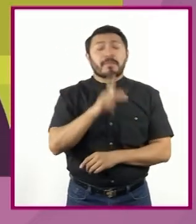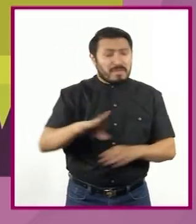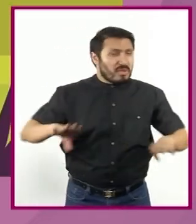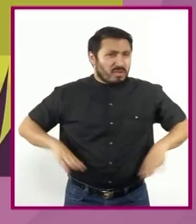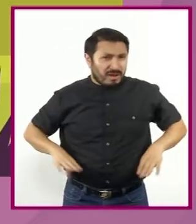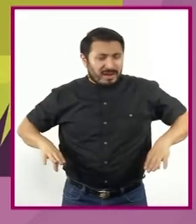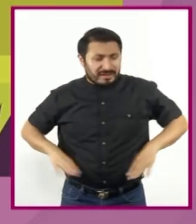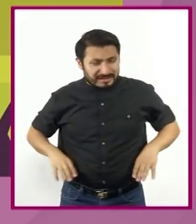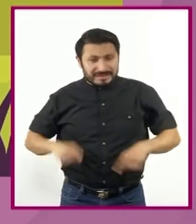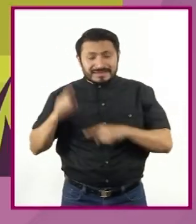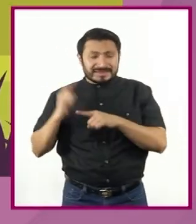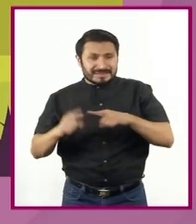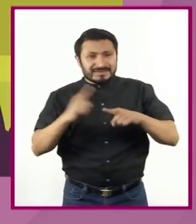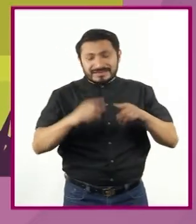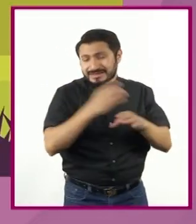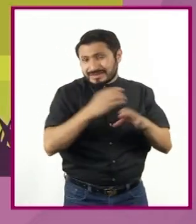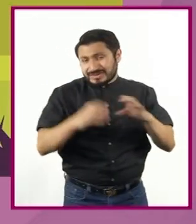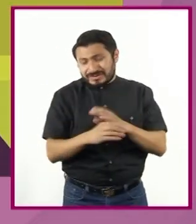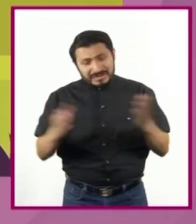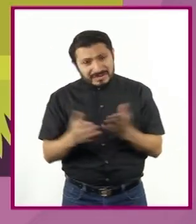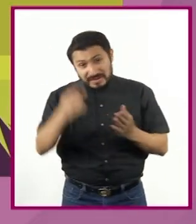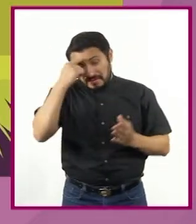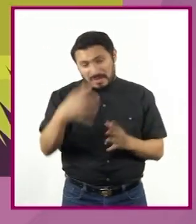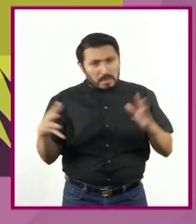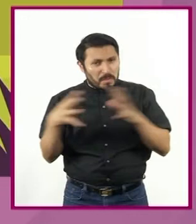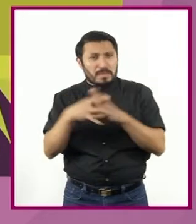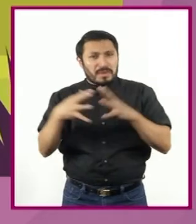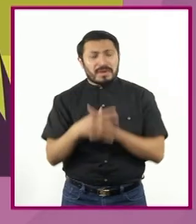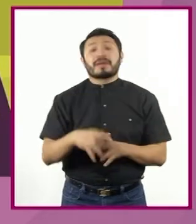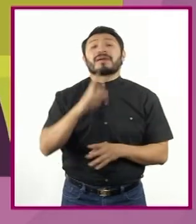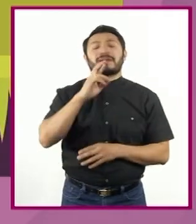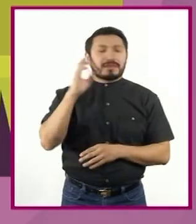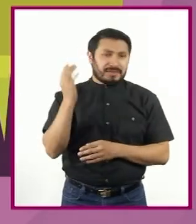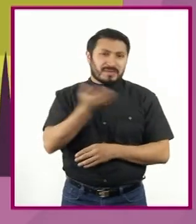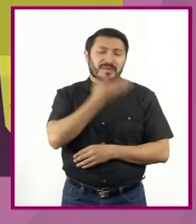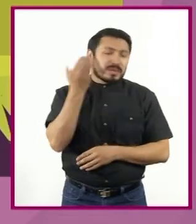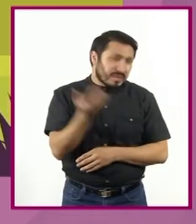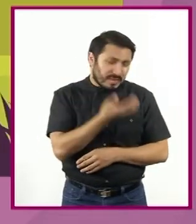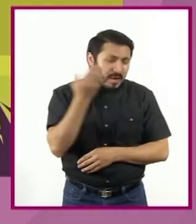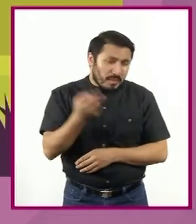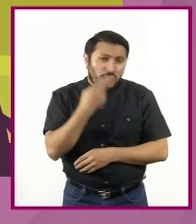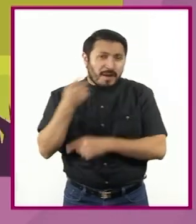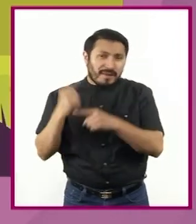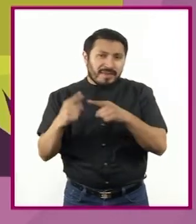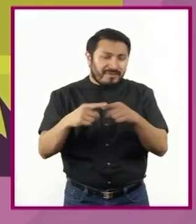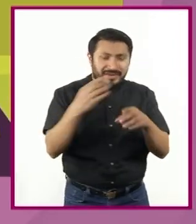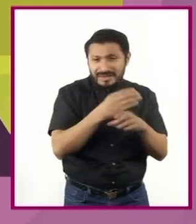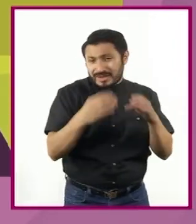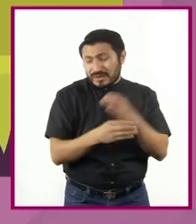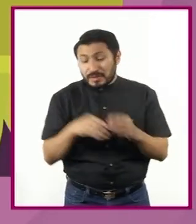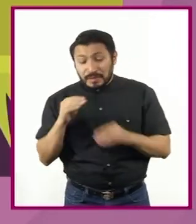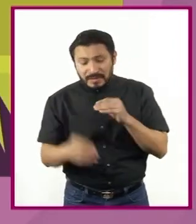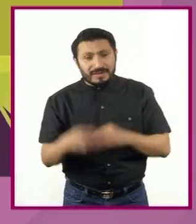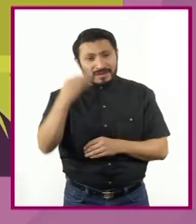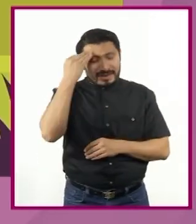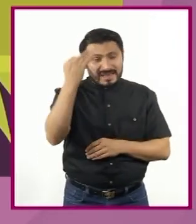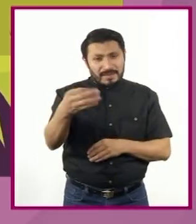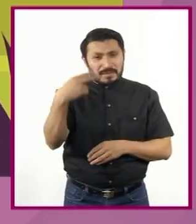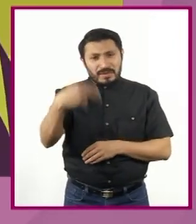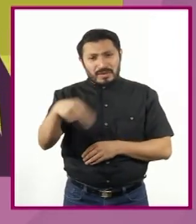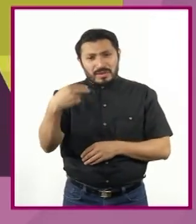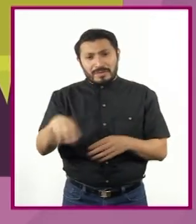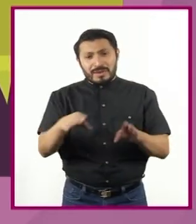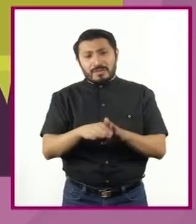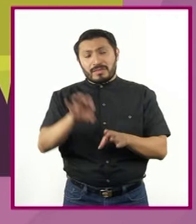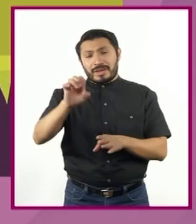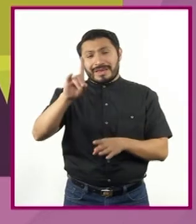hacer distintos objetos para la guerra, por lo que se empleó de forma regular en diferentes objetos. A este periodo se le conoce como la